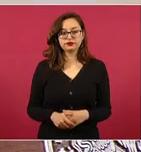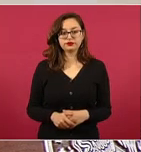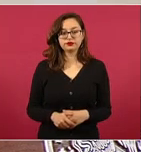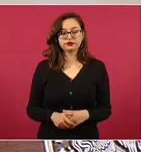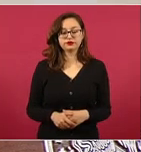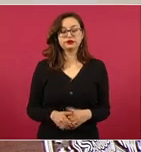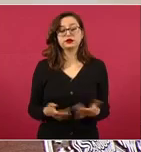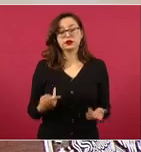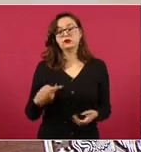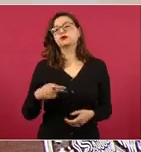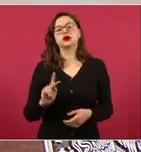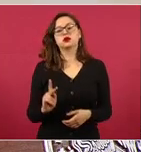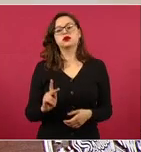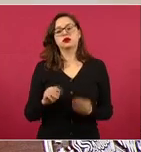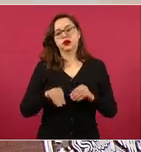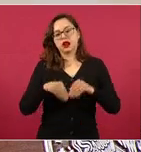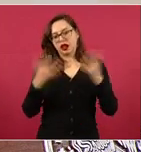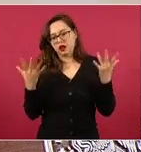por anticipado